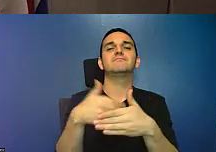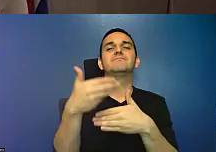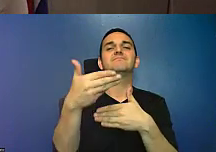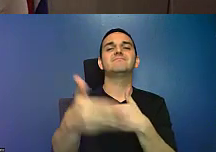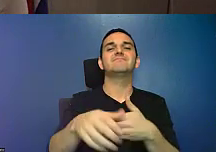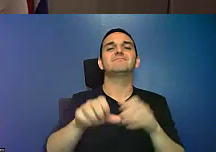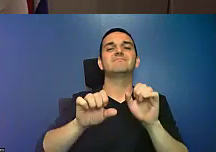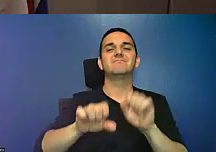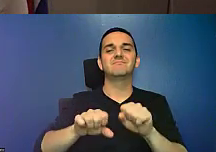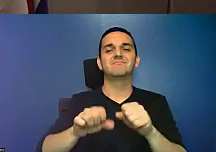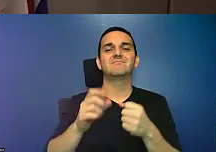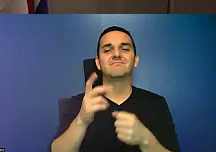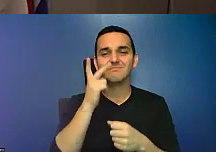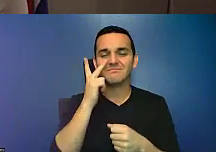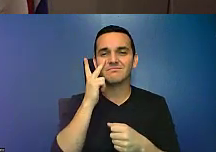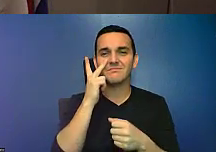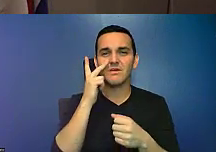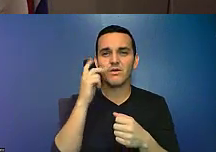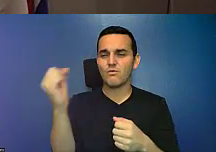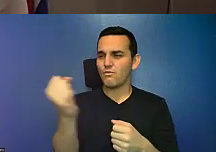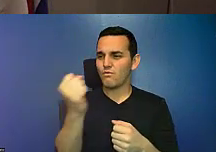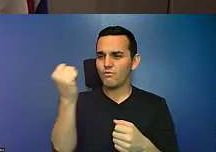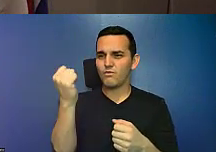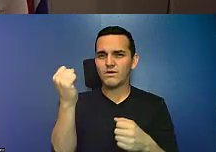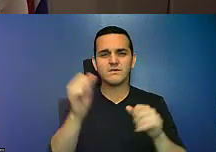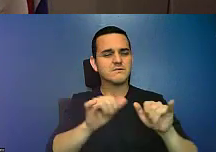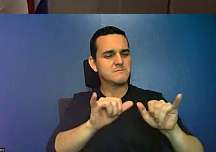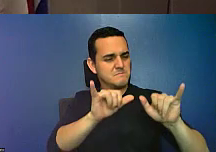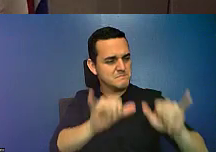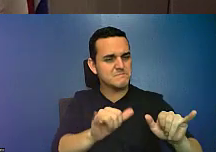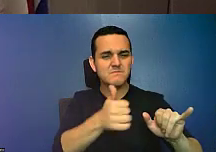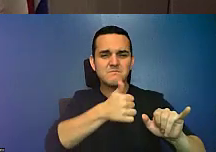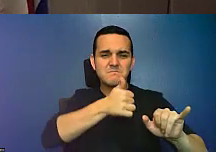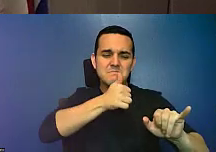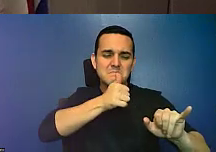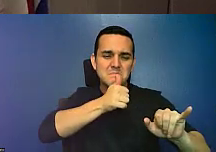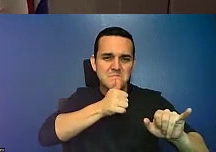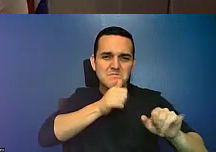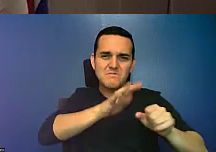lo que es la relación fuerza-resistencia que se ejerce en el sensor.